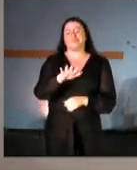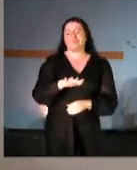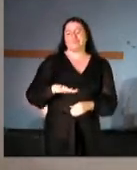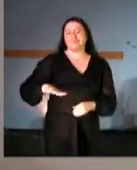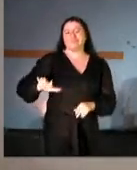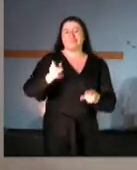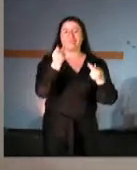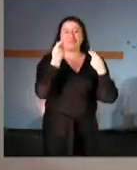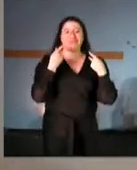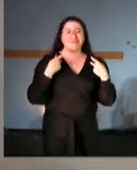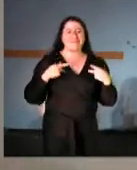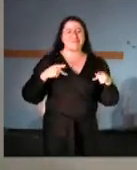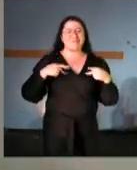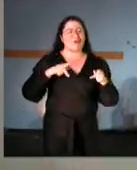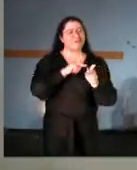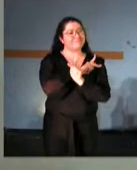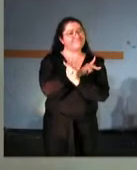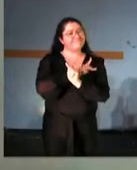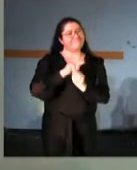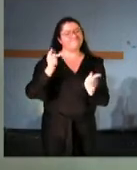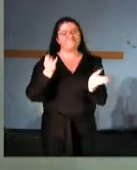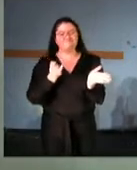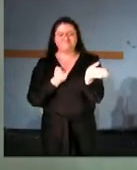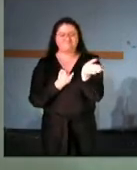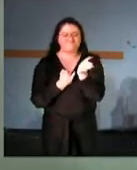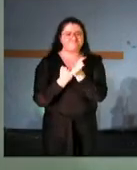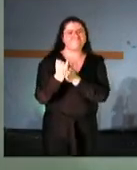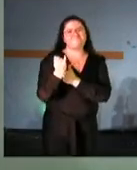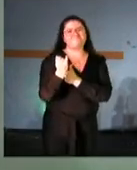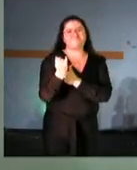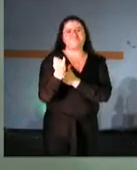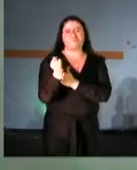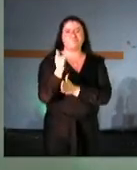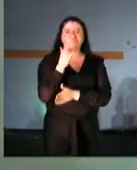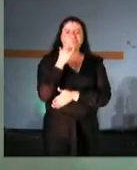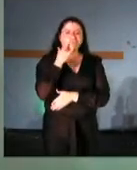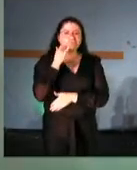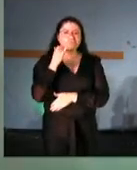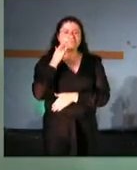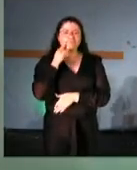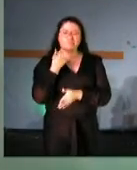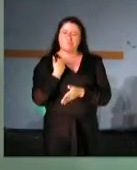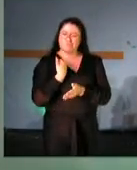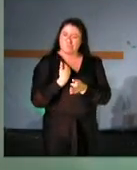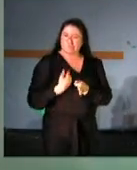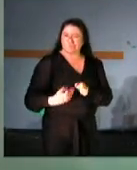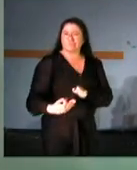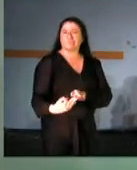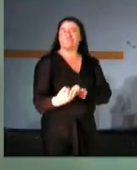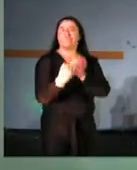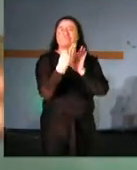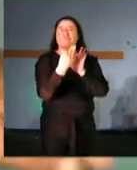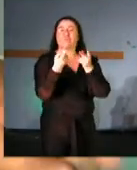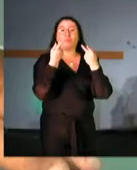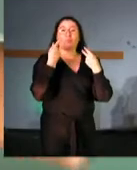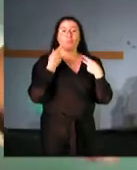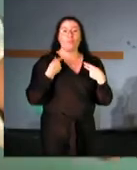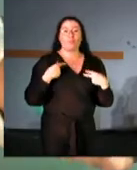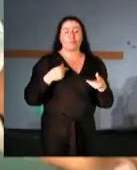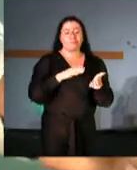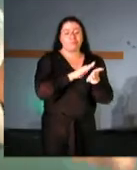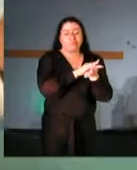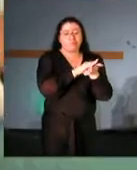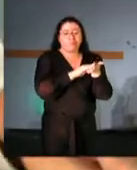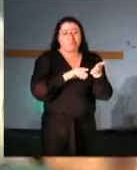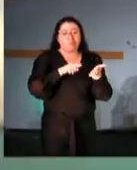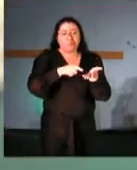la gente, y generalmente la gente humilde de nuestro pueblo. Son ellos los que